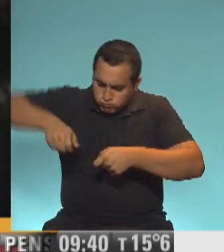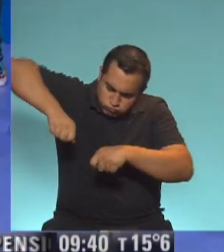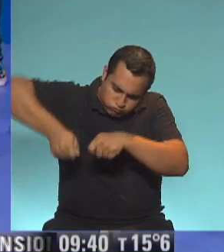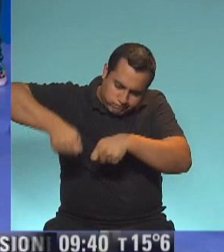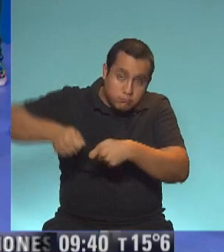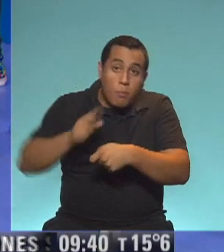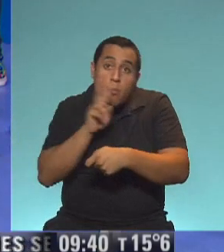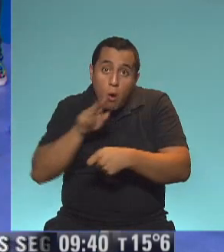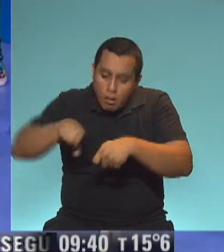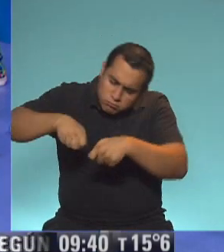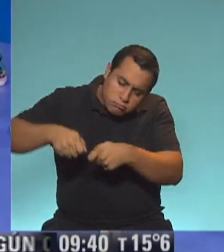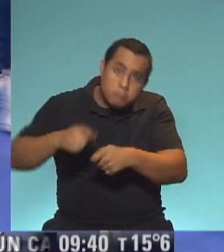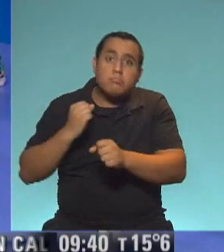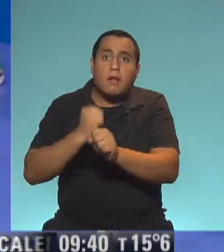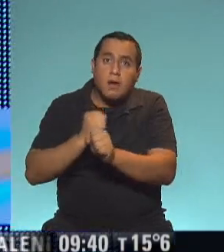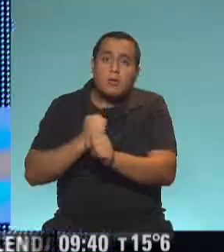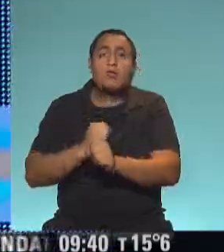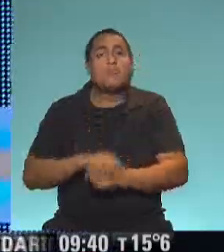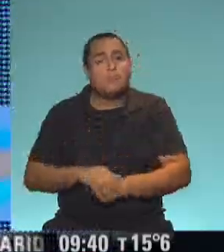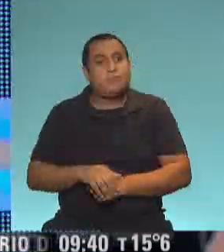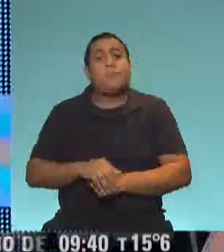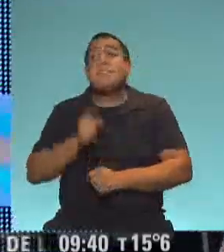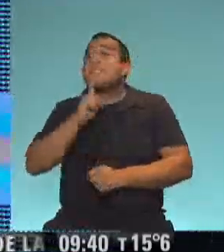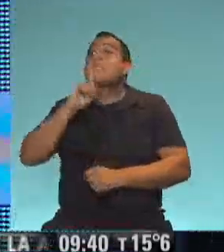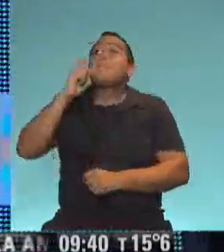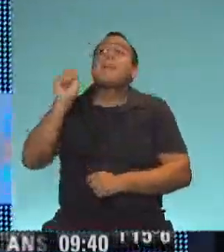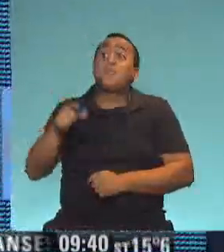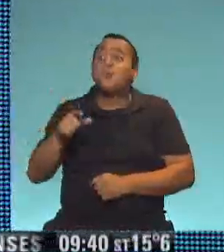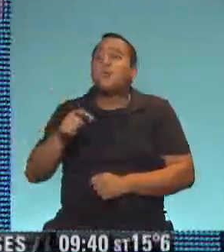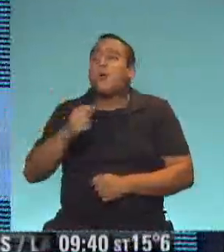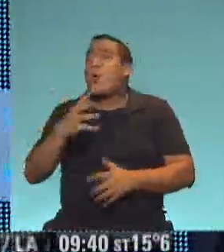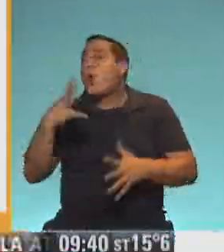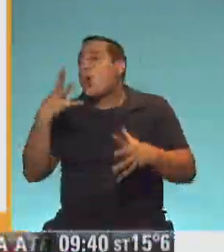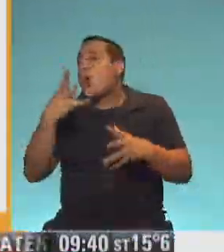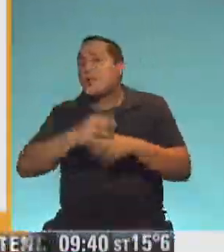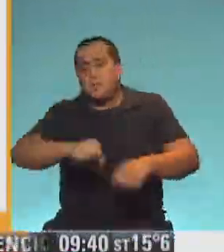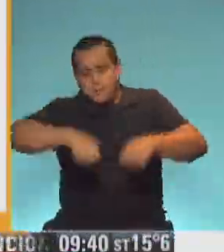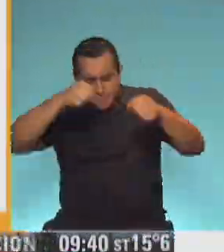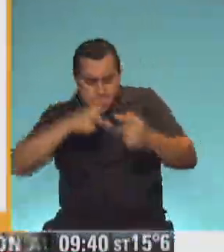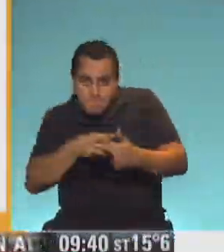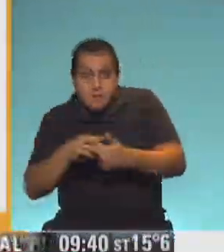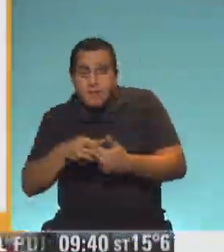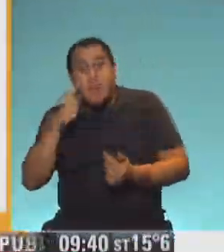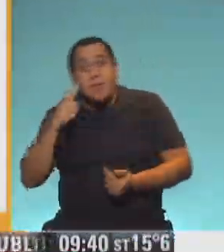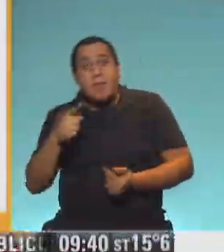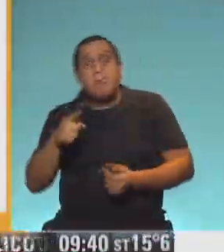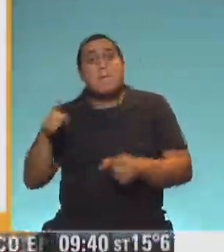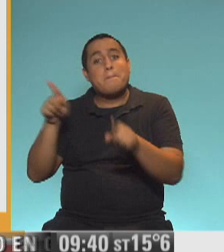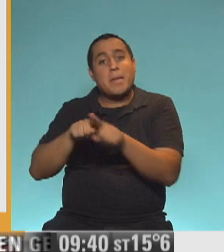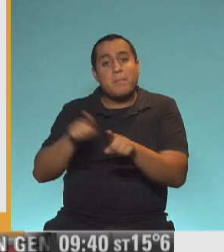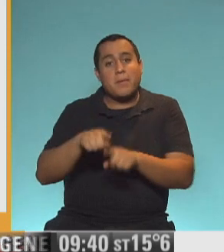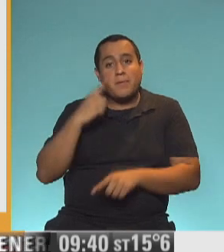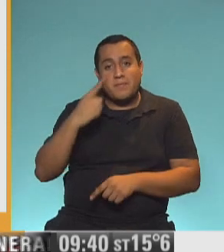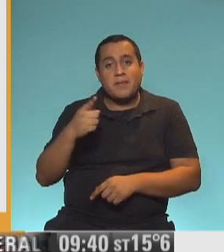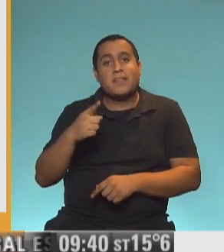que arreglaba su colectivo? La tía Elvira hacía todo. La tía Elvira creo que hacía una casa. Acá tenemos una tía Elvira. La tía Elvira cuando era joven. Tía